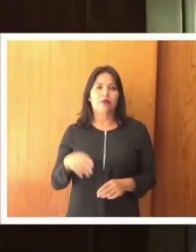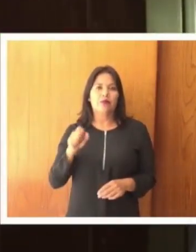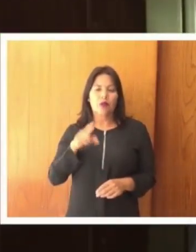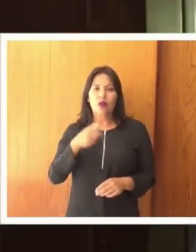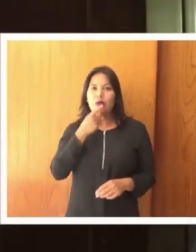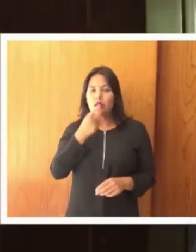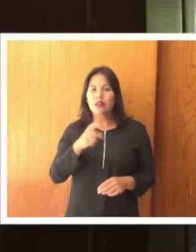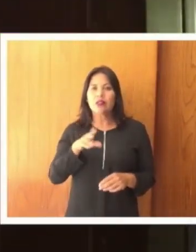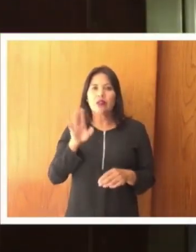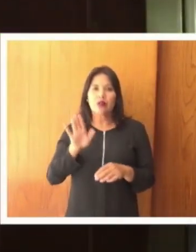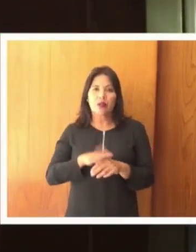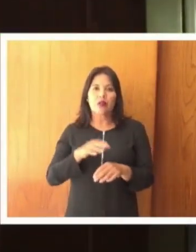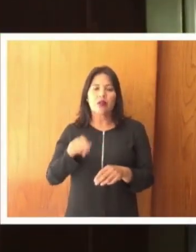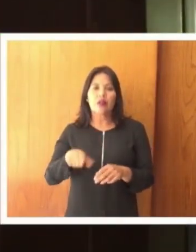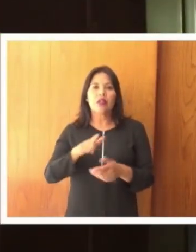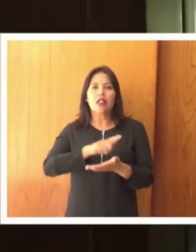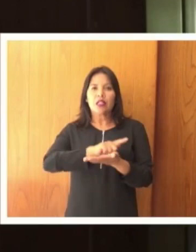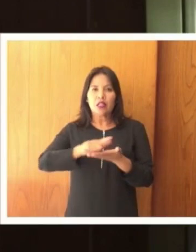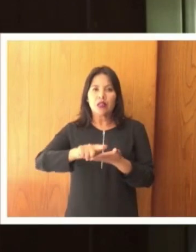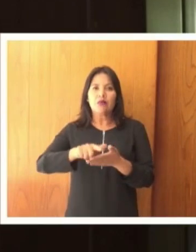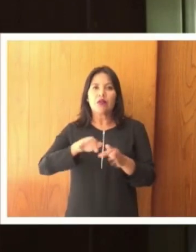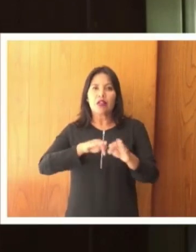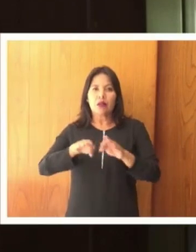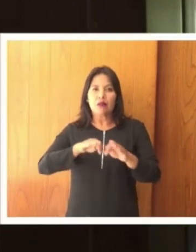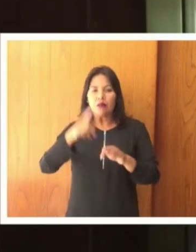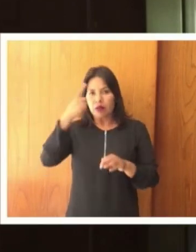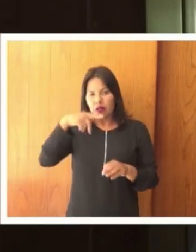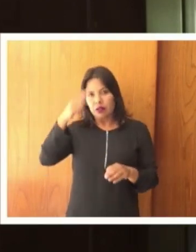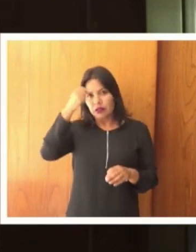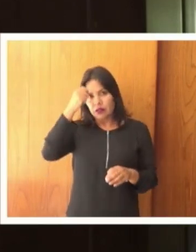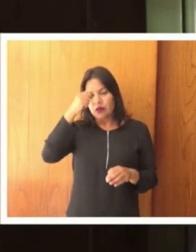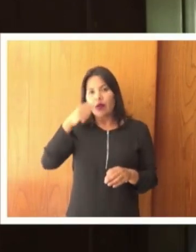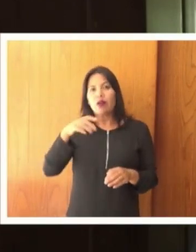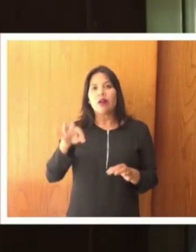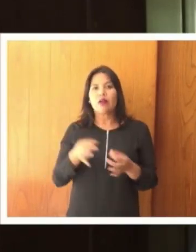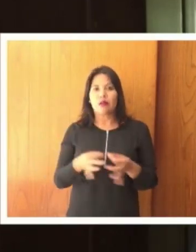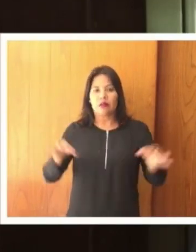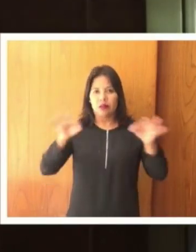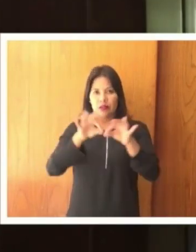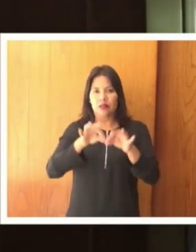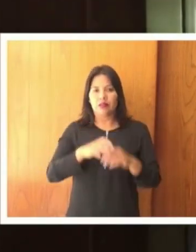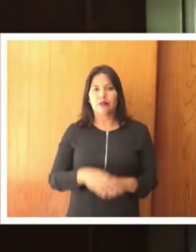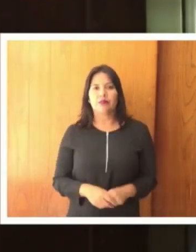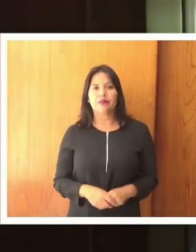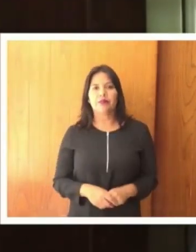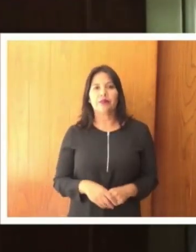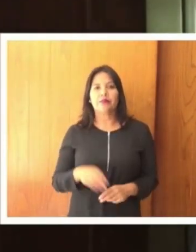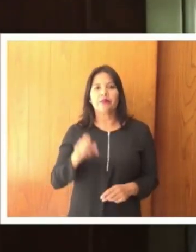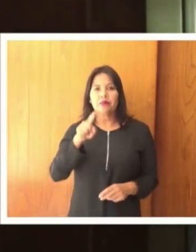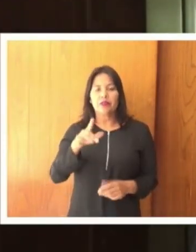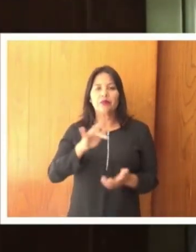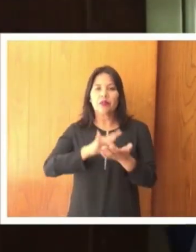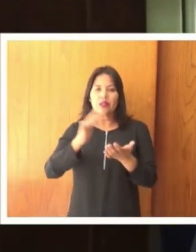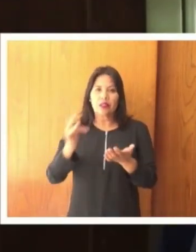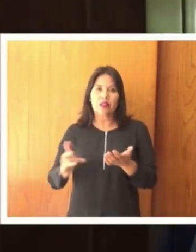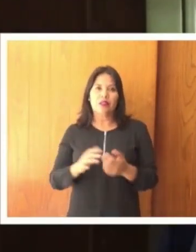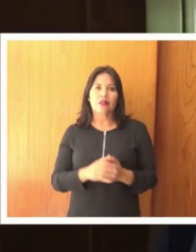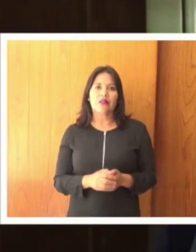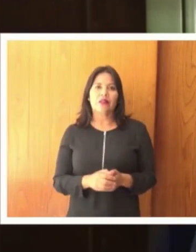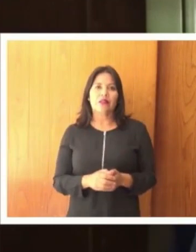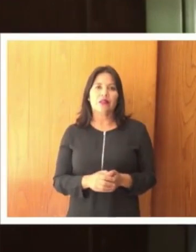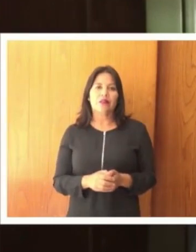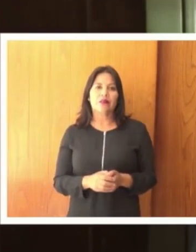reiterar, la transparencia y la información para Texcoco es vital en este municipio. Quiero agradecer a